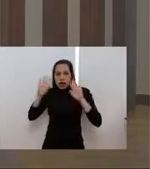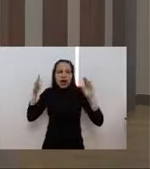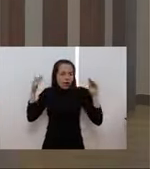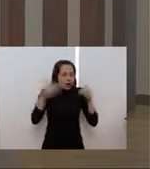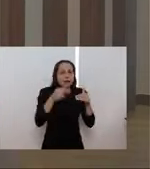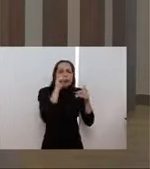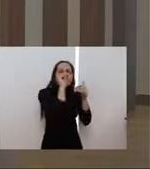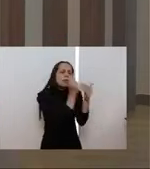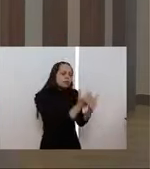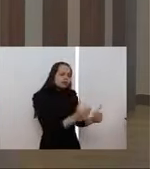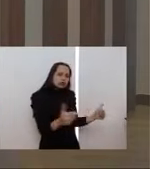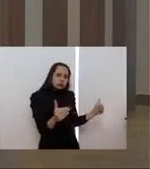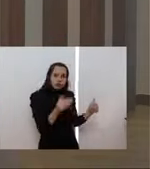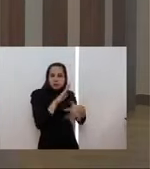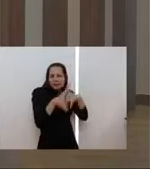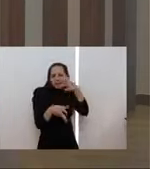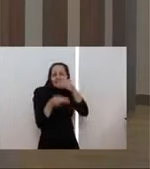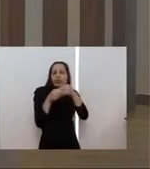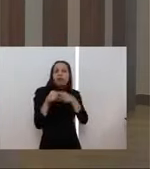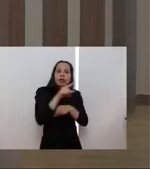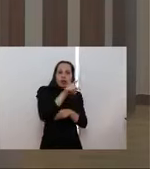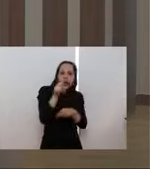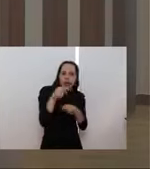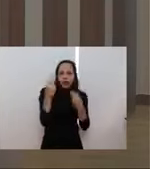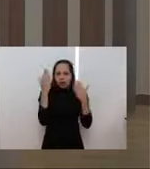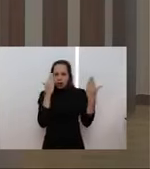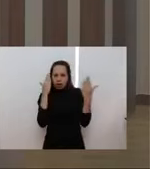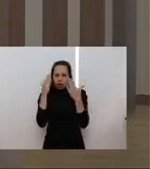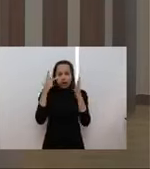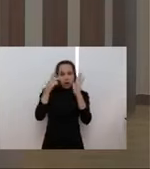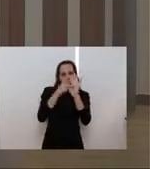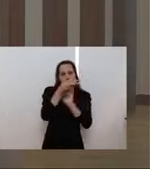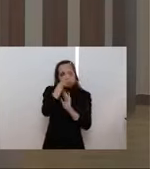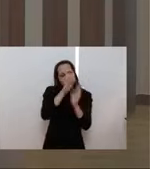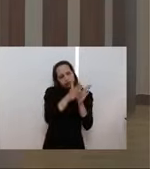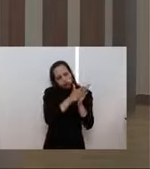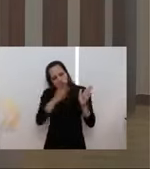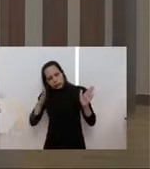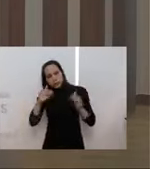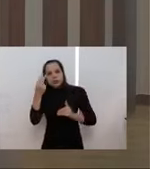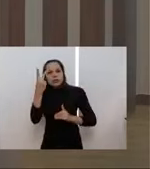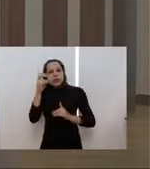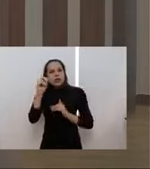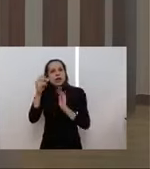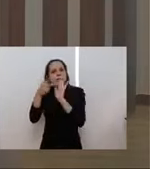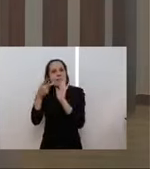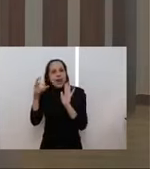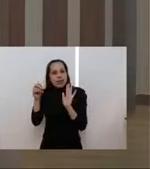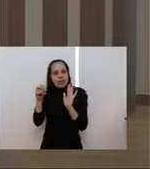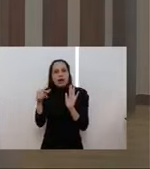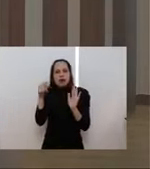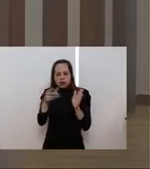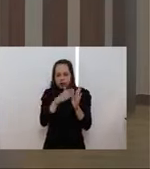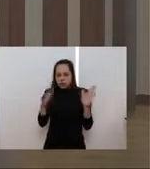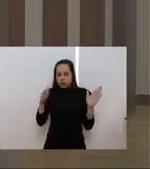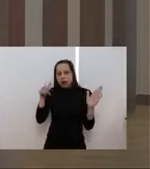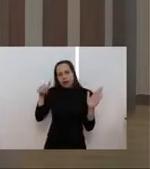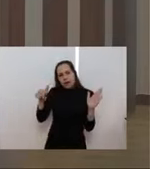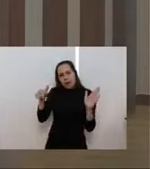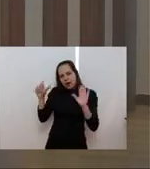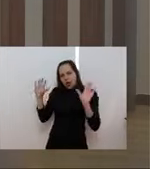infantil pero si vemos ustedes si comparan 2019 con 2020 se van a dar cuenta que en el 2020 se redujo mucho